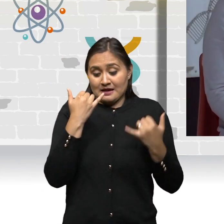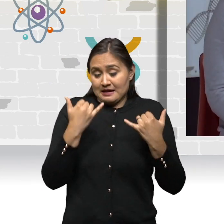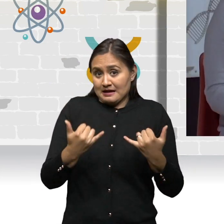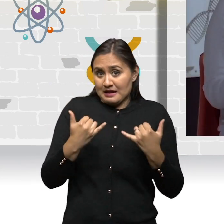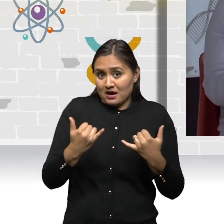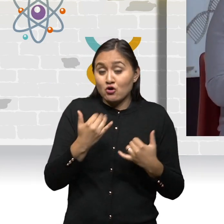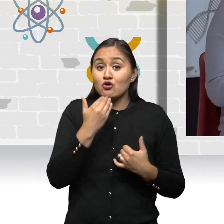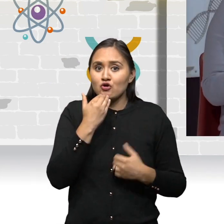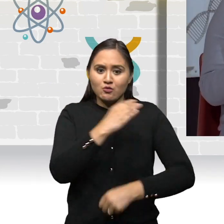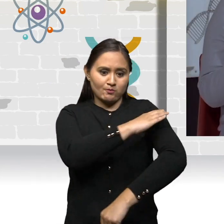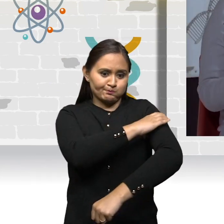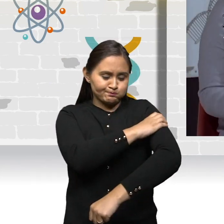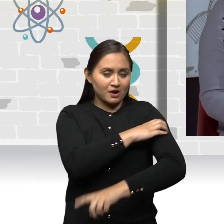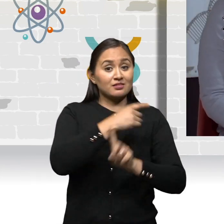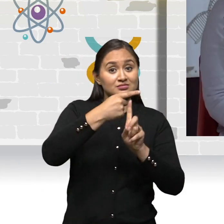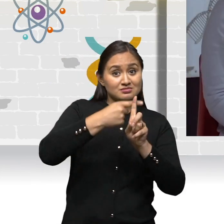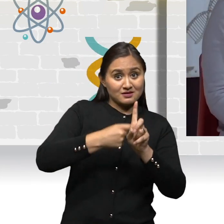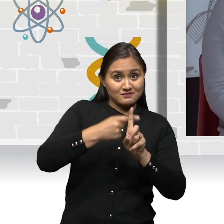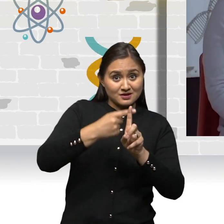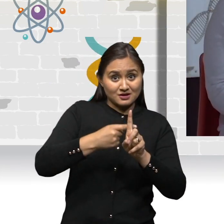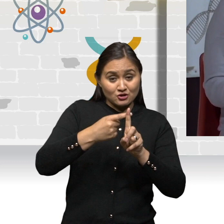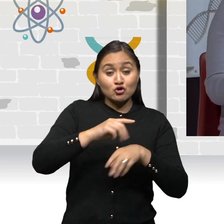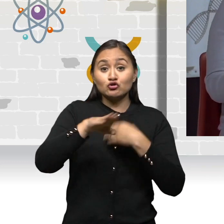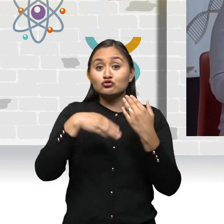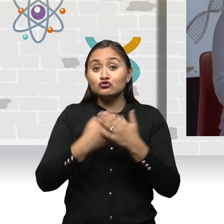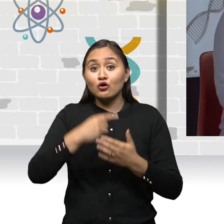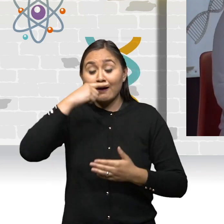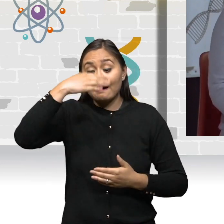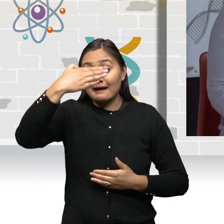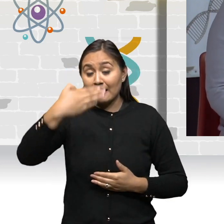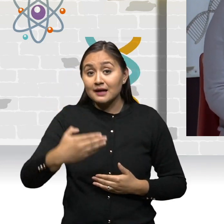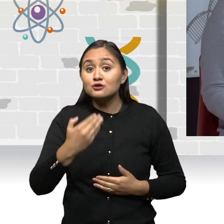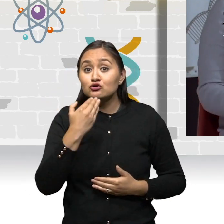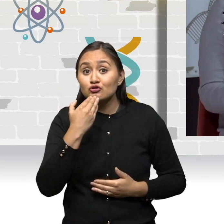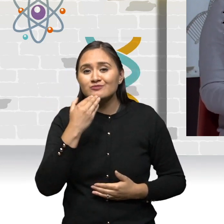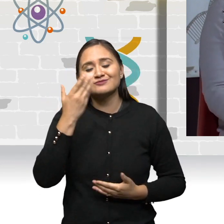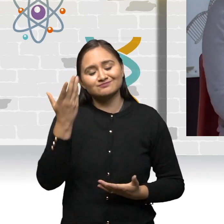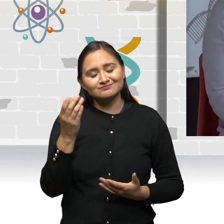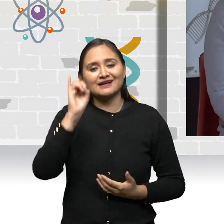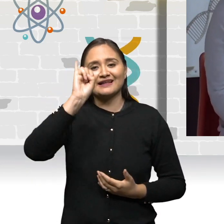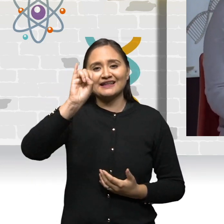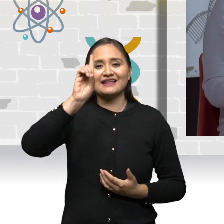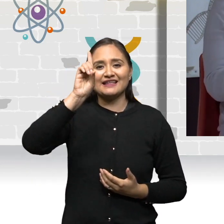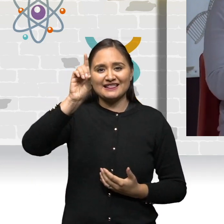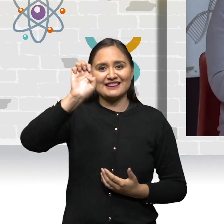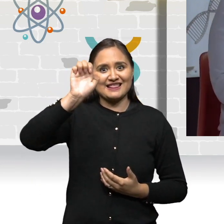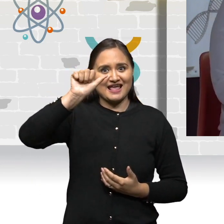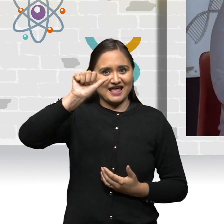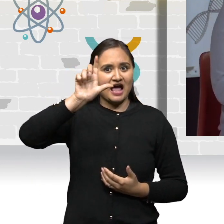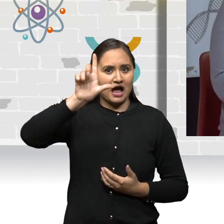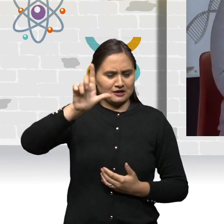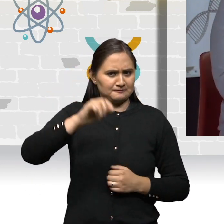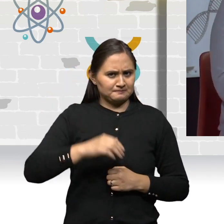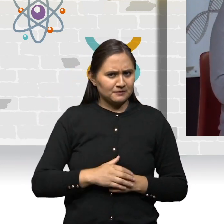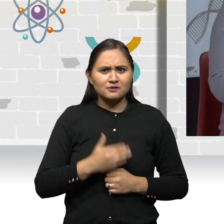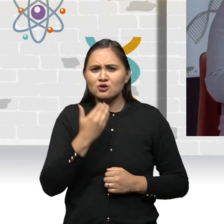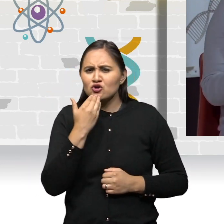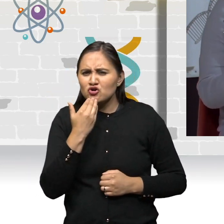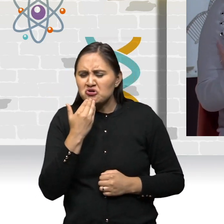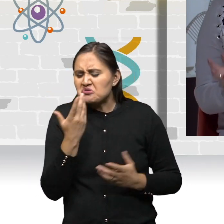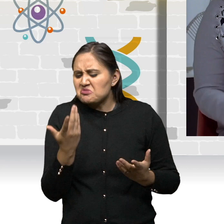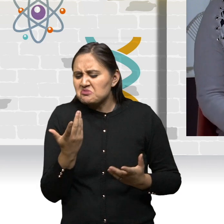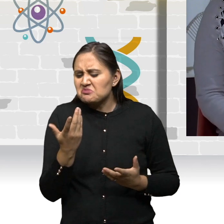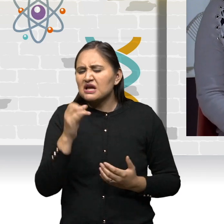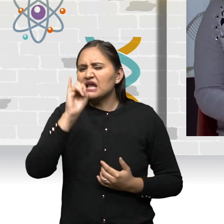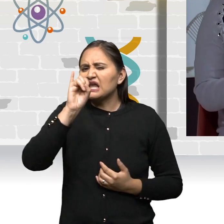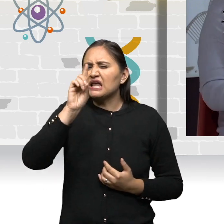condiciones cotidianas de presión y de temperatura, la mayoría de los gases se comportan como un gas ideal. Para poder considerar a un gas como